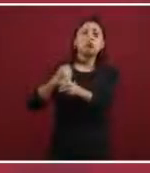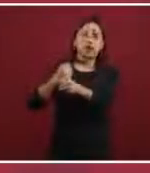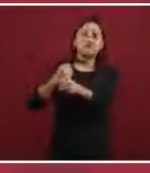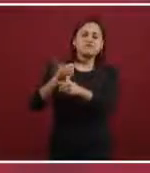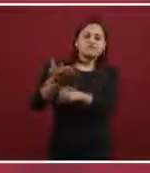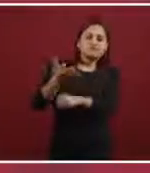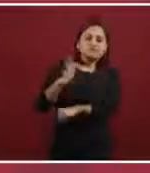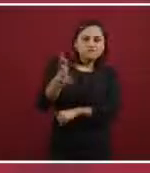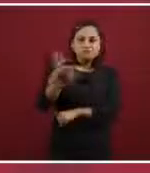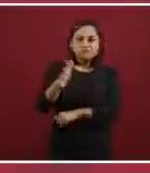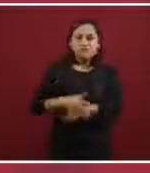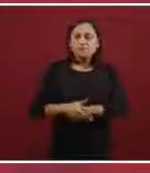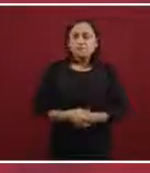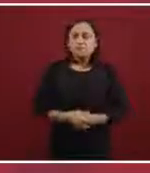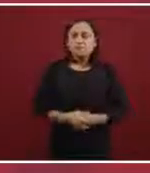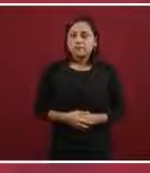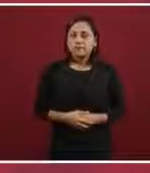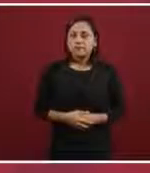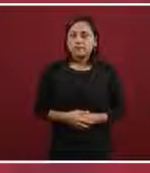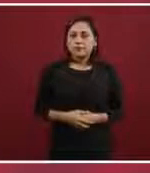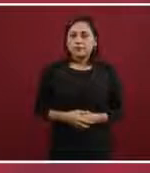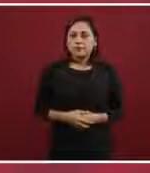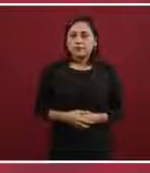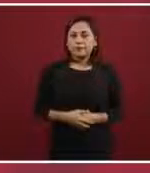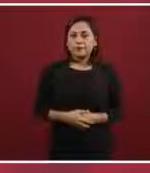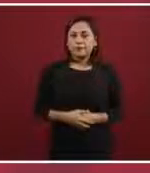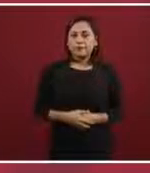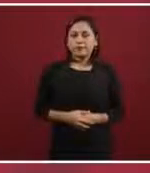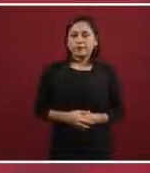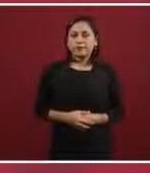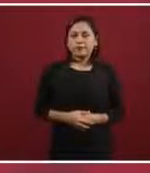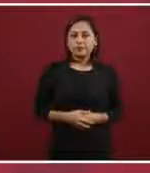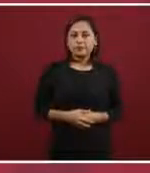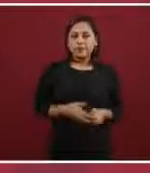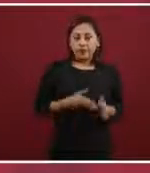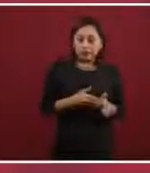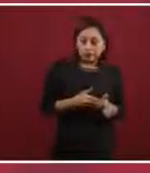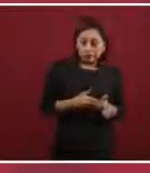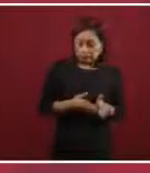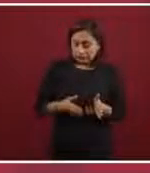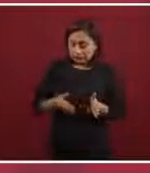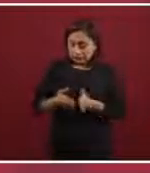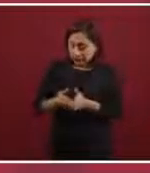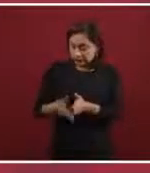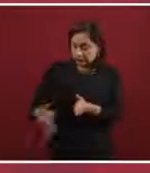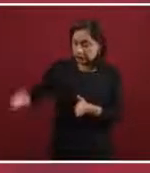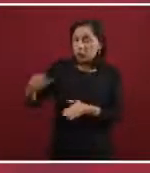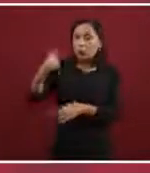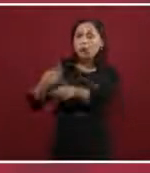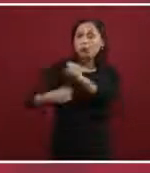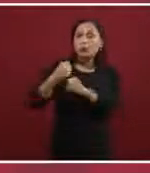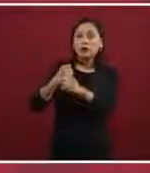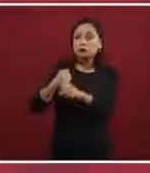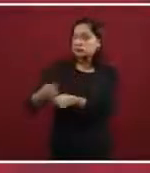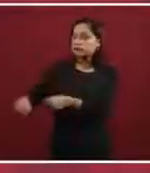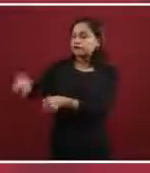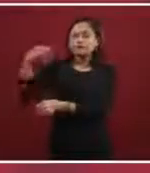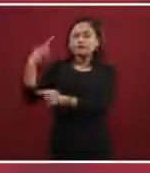y qué entonces si va a quedar terminada la obra de transformación